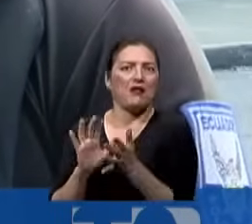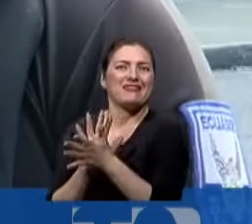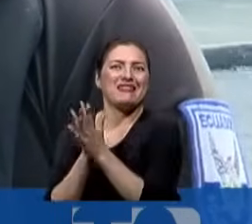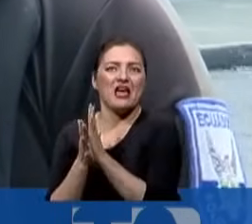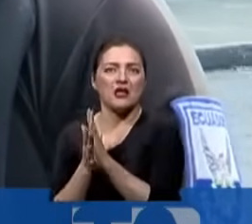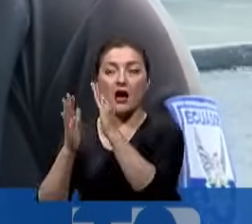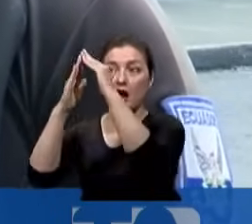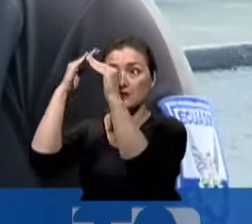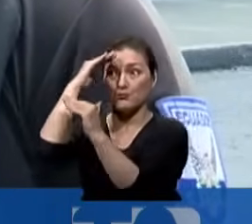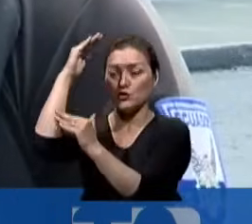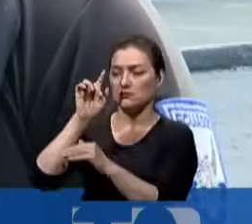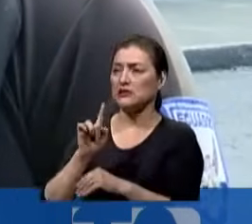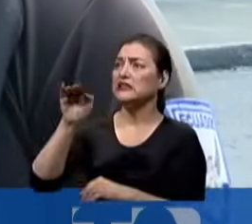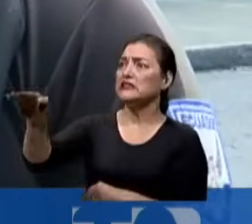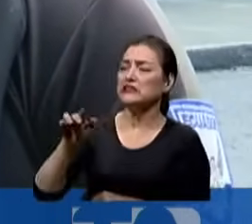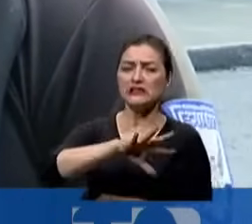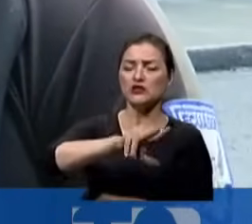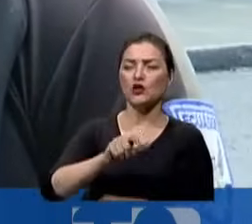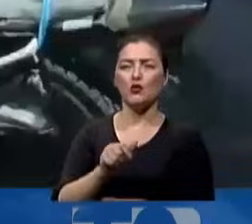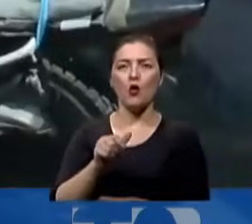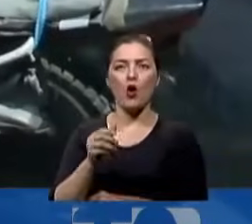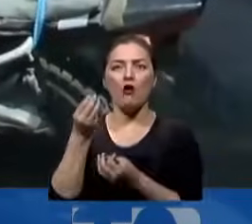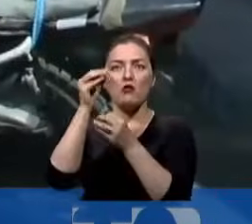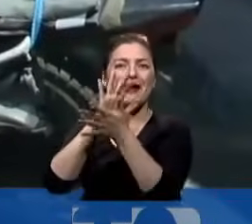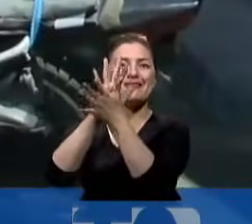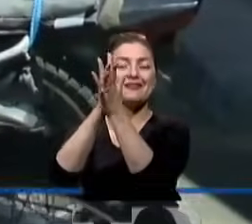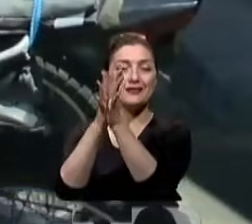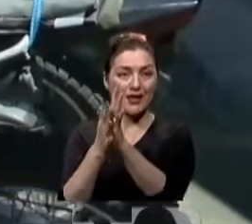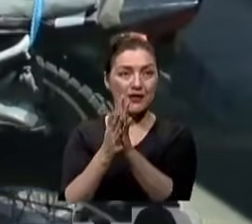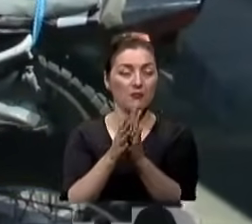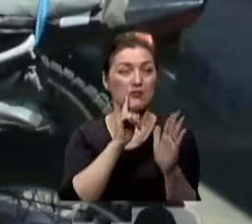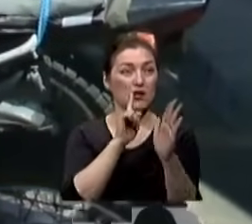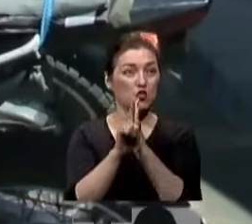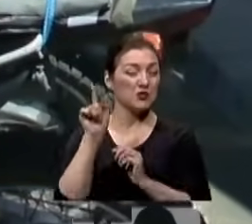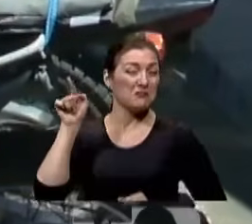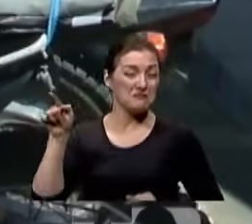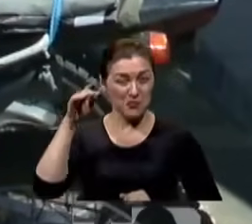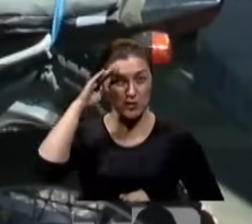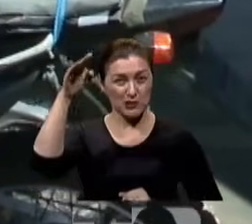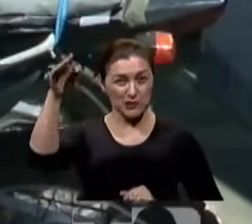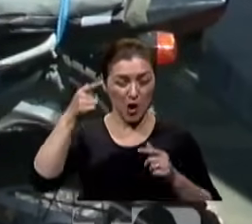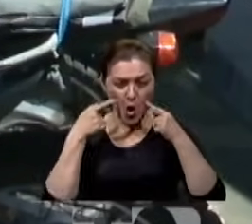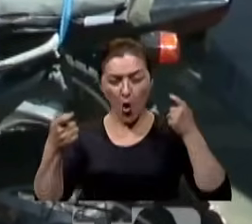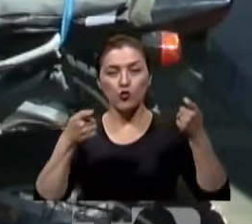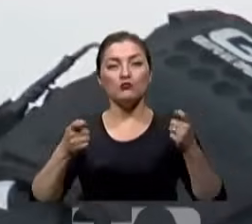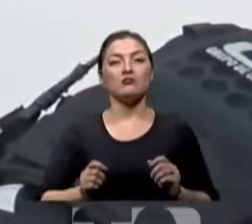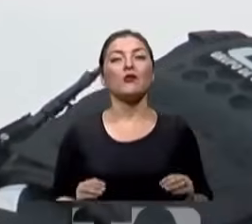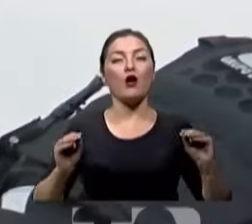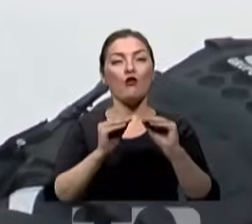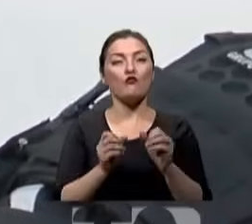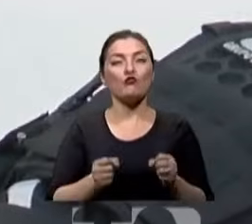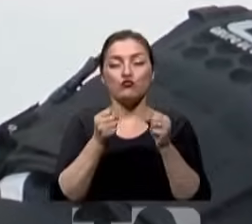se acercó ninguna persona a alertar sobre la tentativa de robo. Frente a la denuncia, los uniformados aseguran que incrementarán los operativos en la